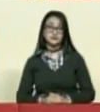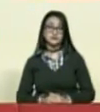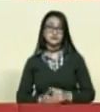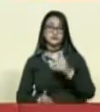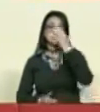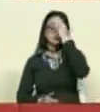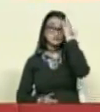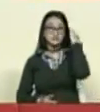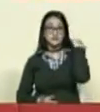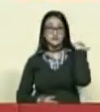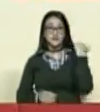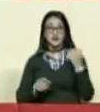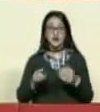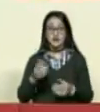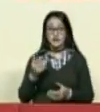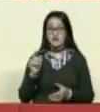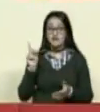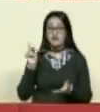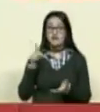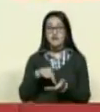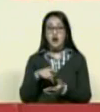Fue a una pollera a comer pollo con,